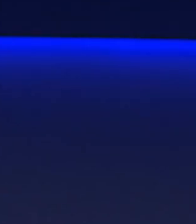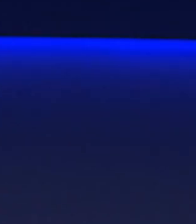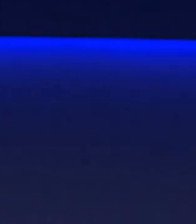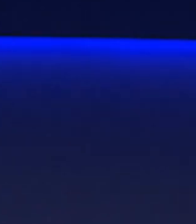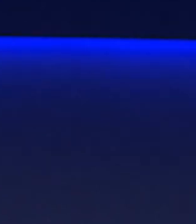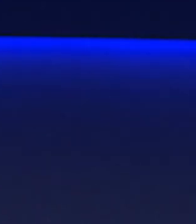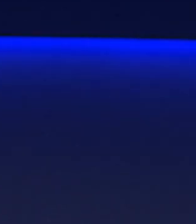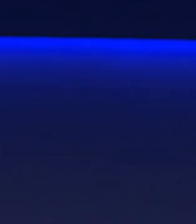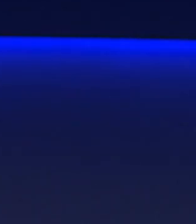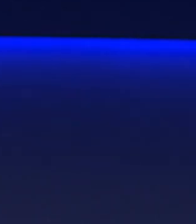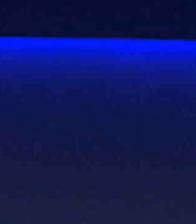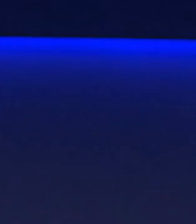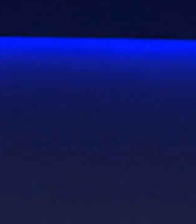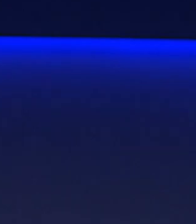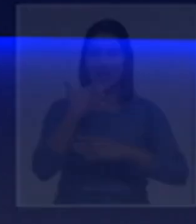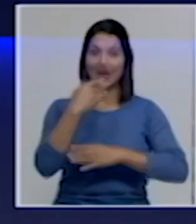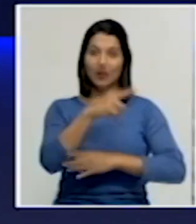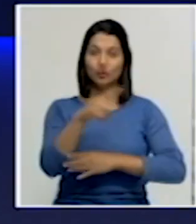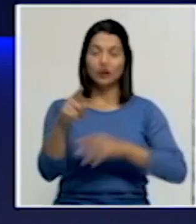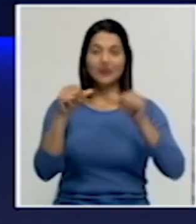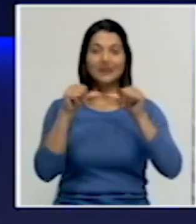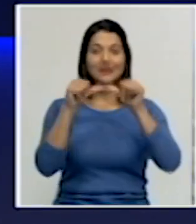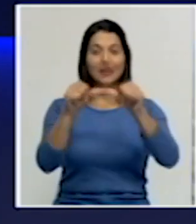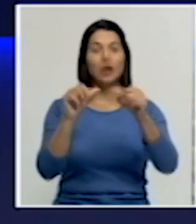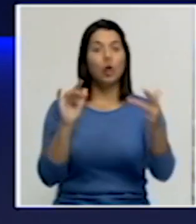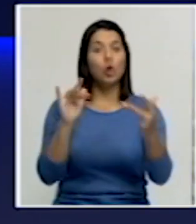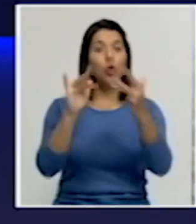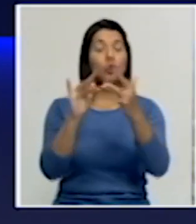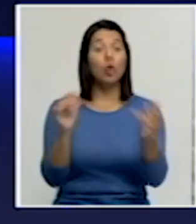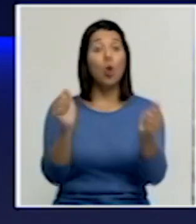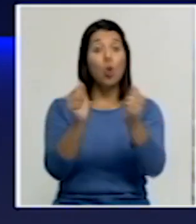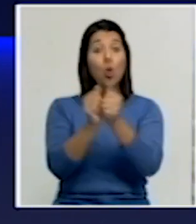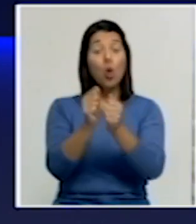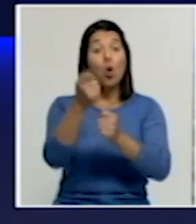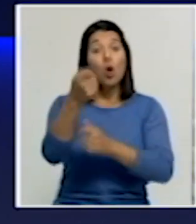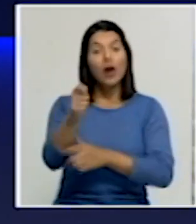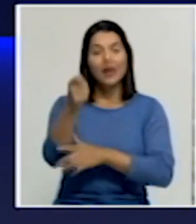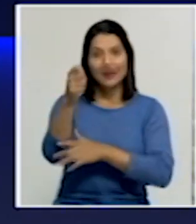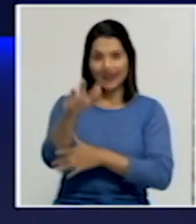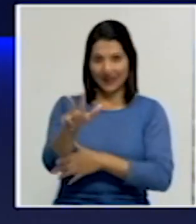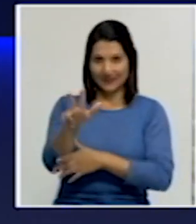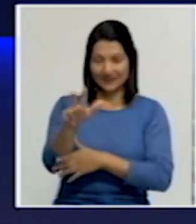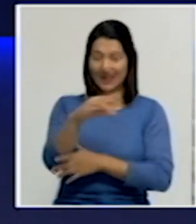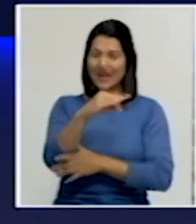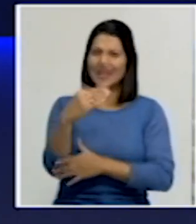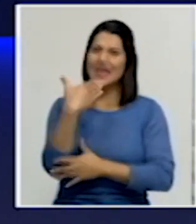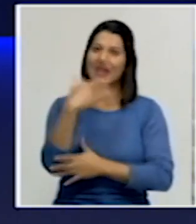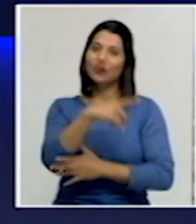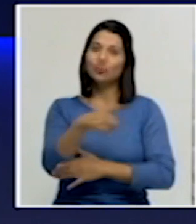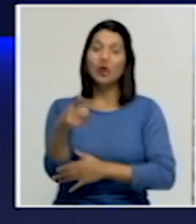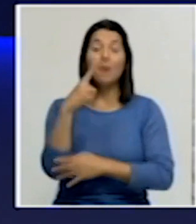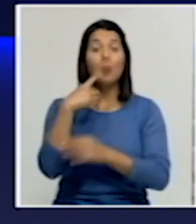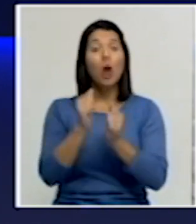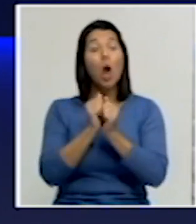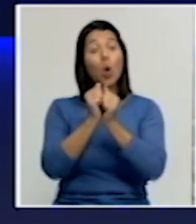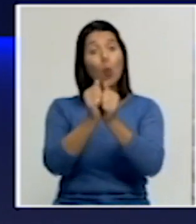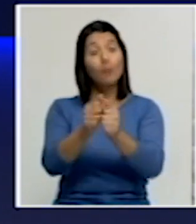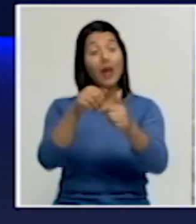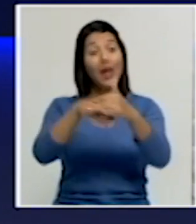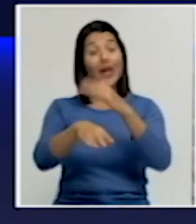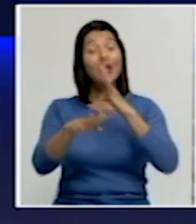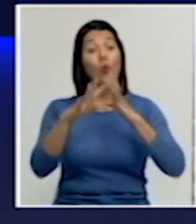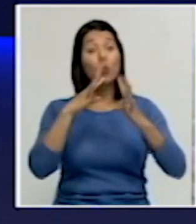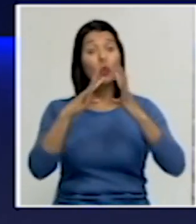Buenas noches, gracias por continuar conectados a la señal de Canal 13 y por acompañarnos en estas